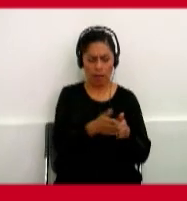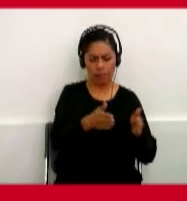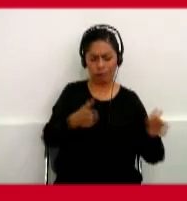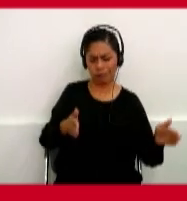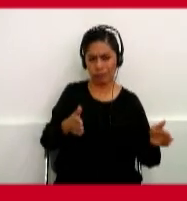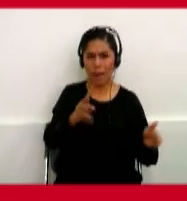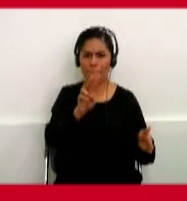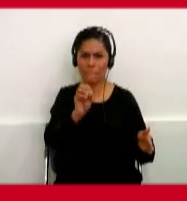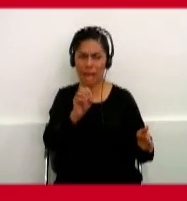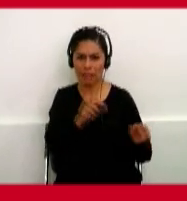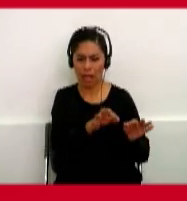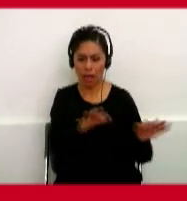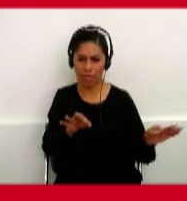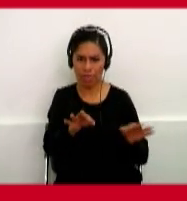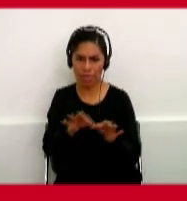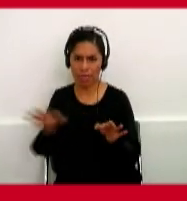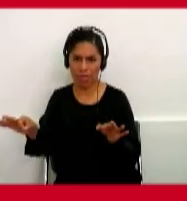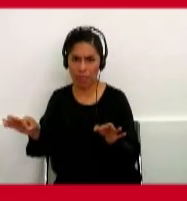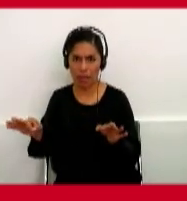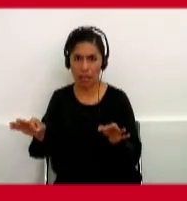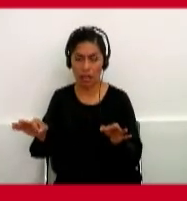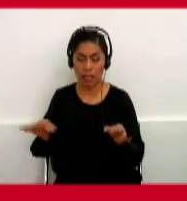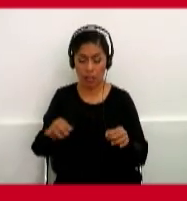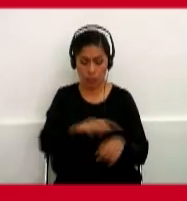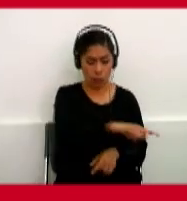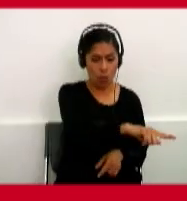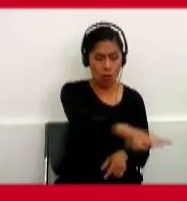espaciamiento vertical de 25 a 30 metros.